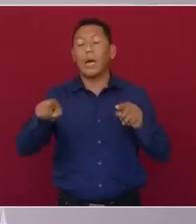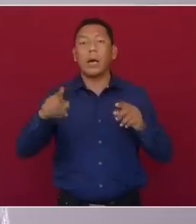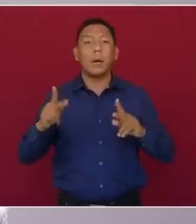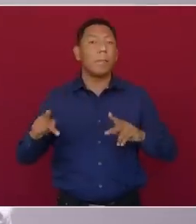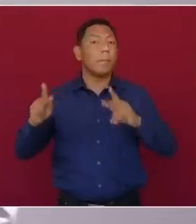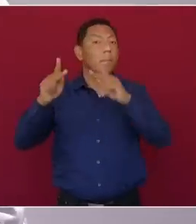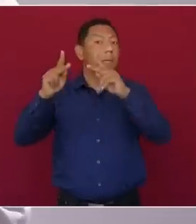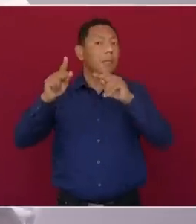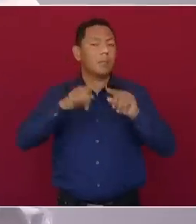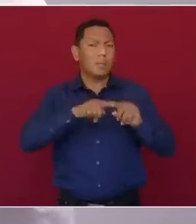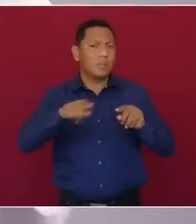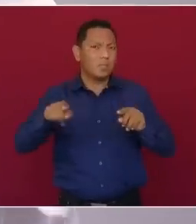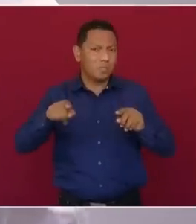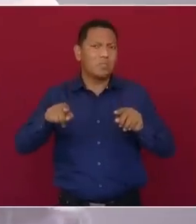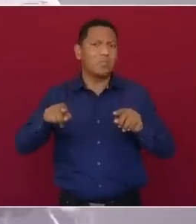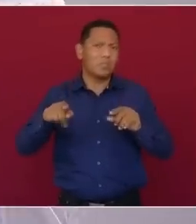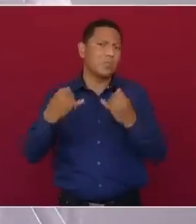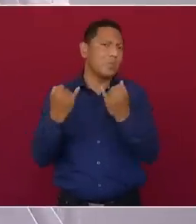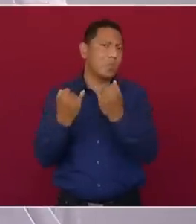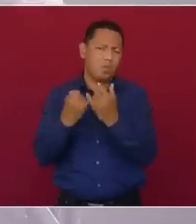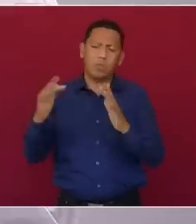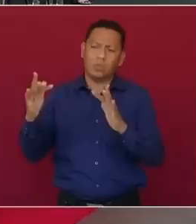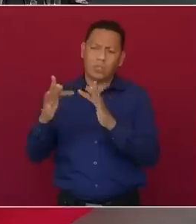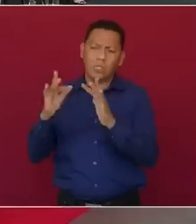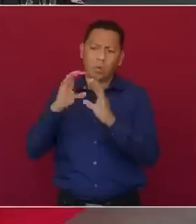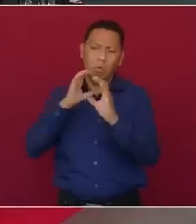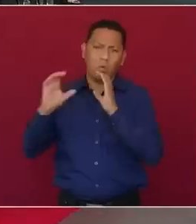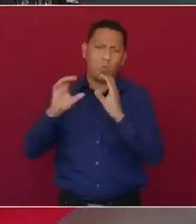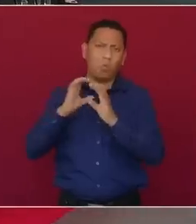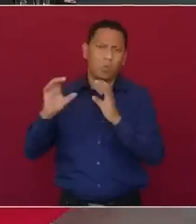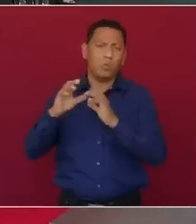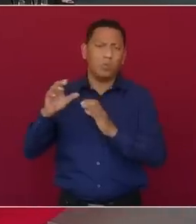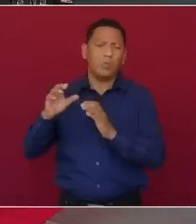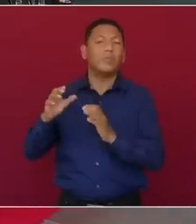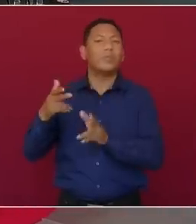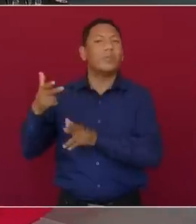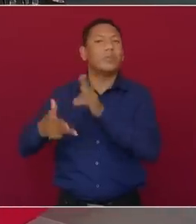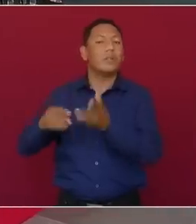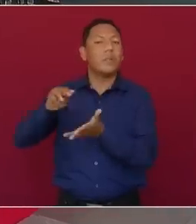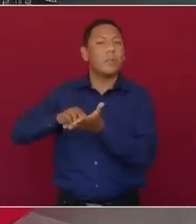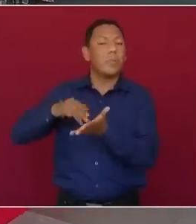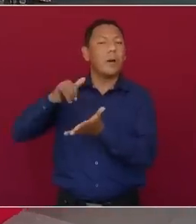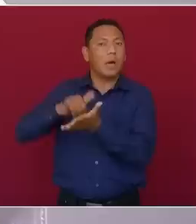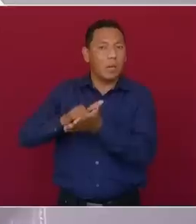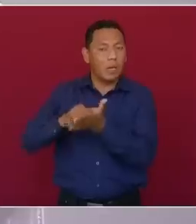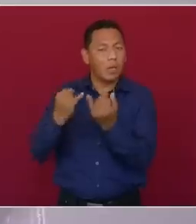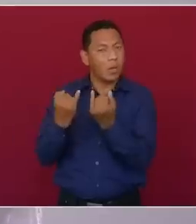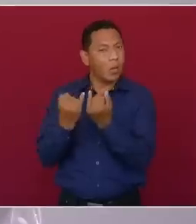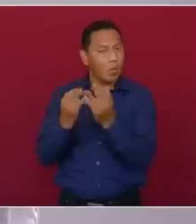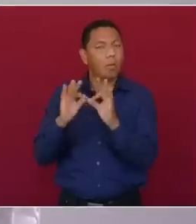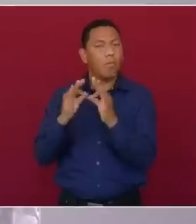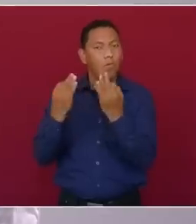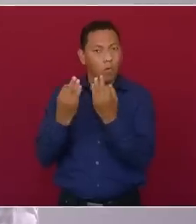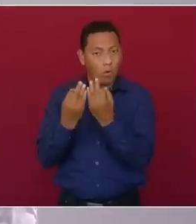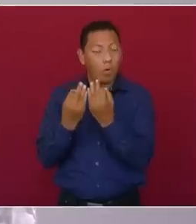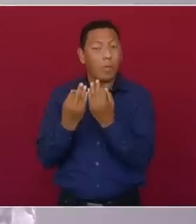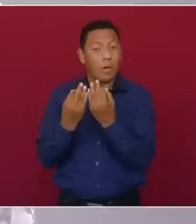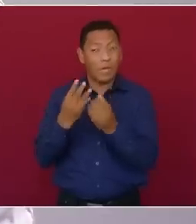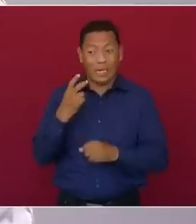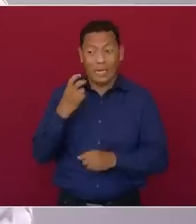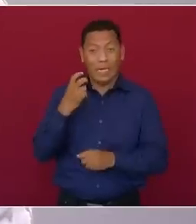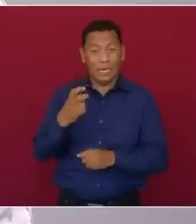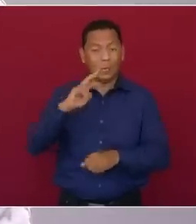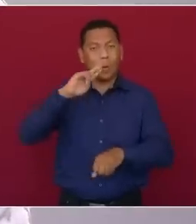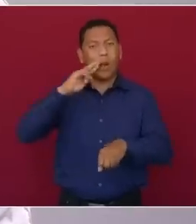presidencia. Estas son imágenes completamente en vivo. Adelante, señor presidente. La obra está